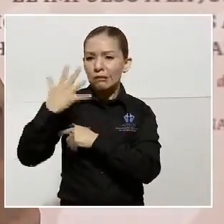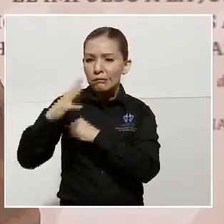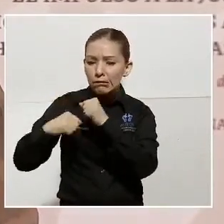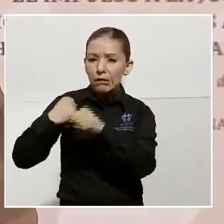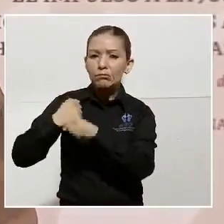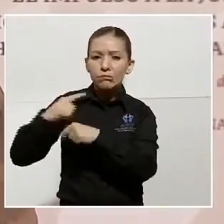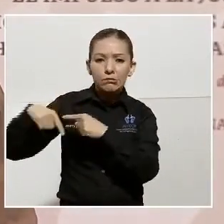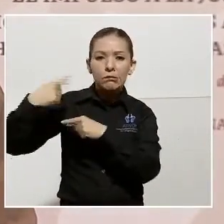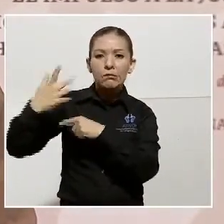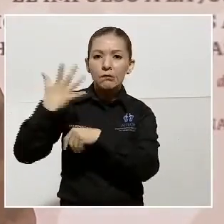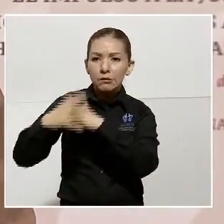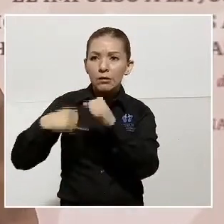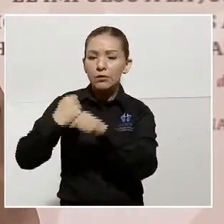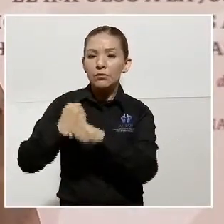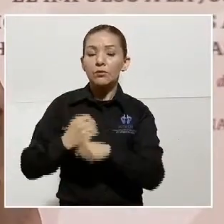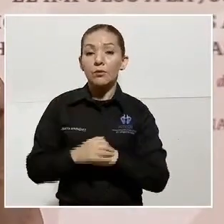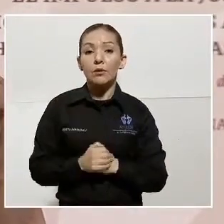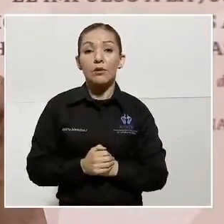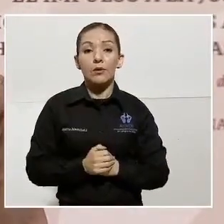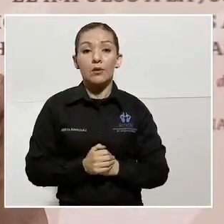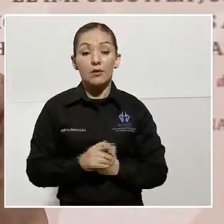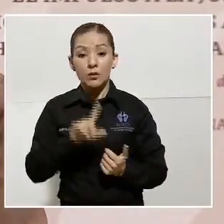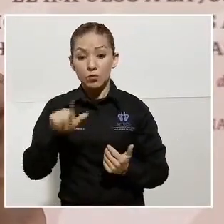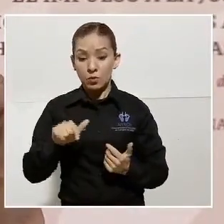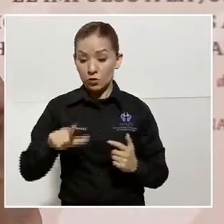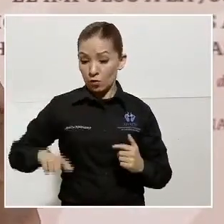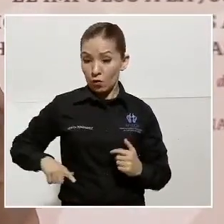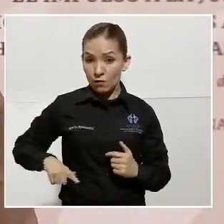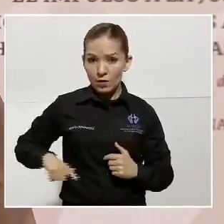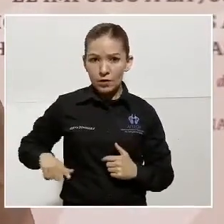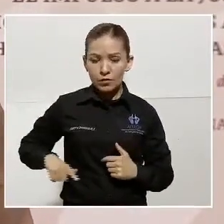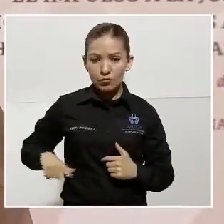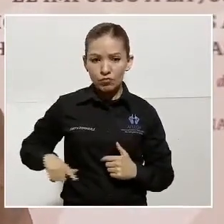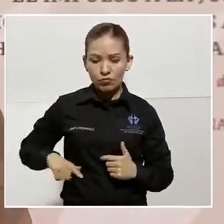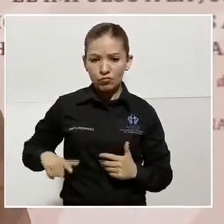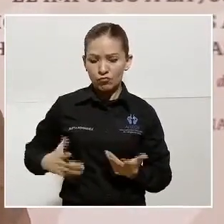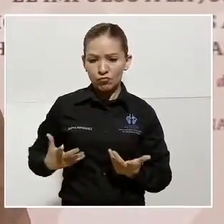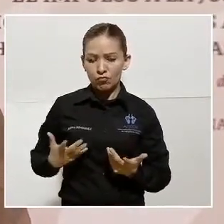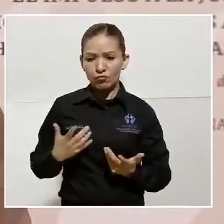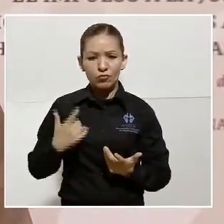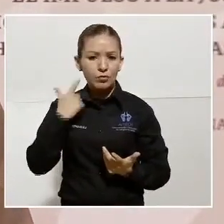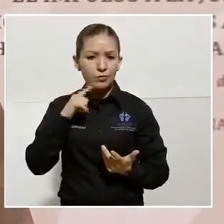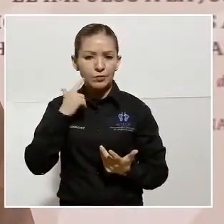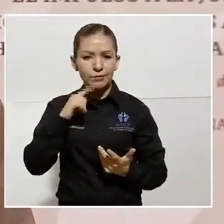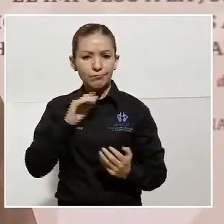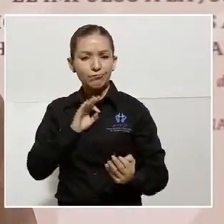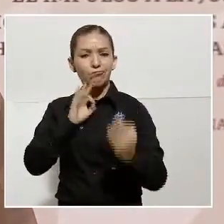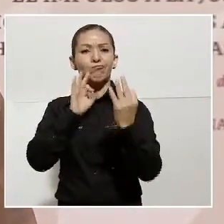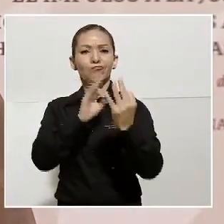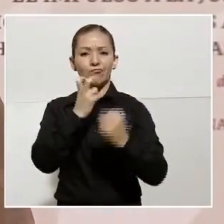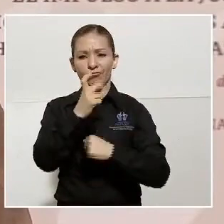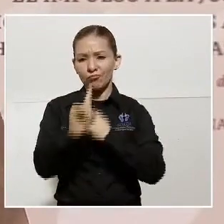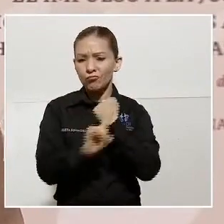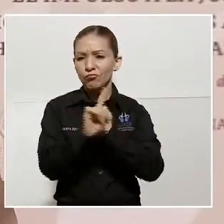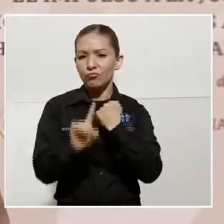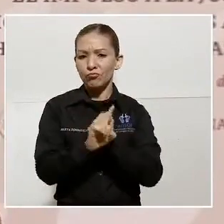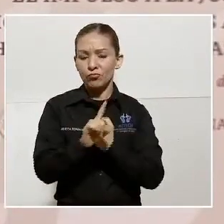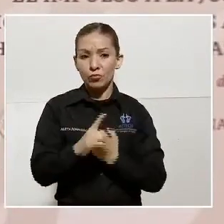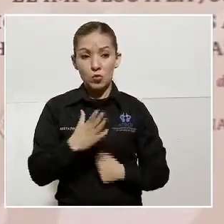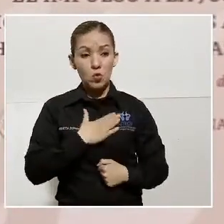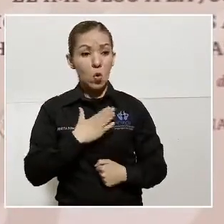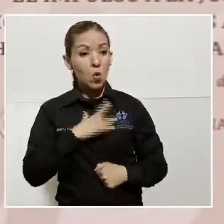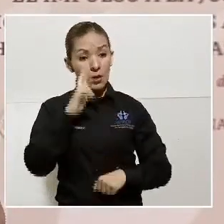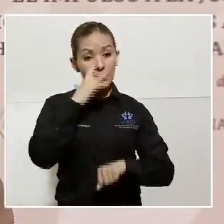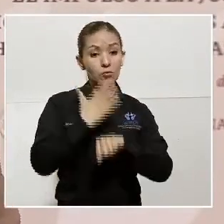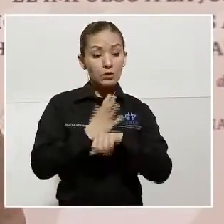cual los gobiernos anteriores no quisieron encarar esta parte de nuestra historia reciente ni asumieron públicamente